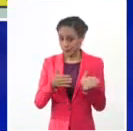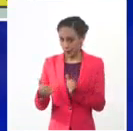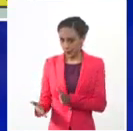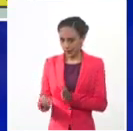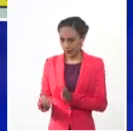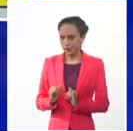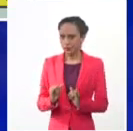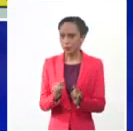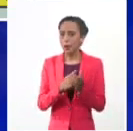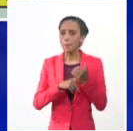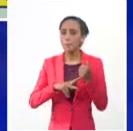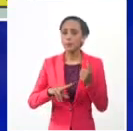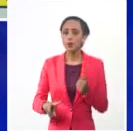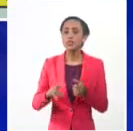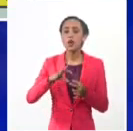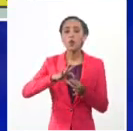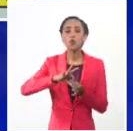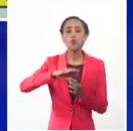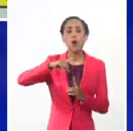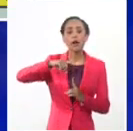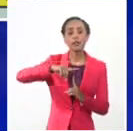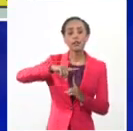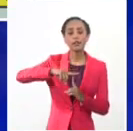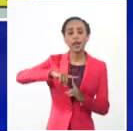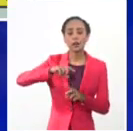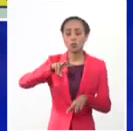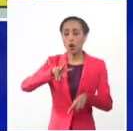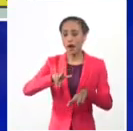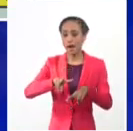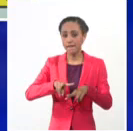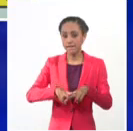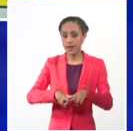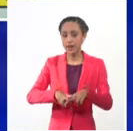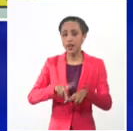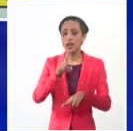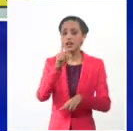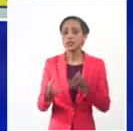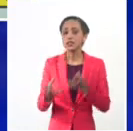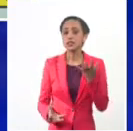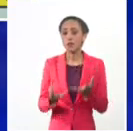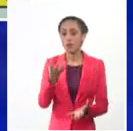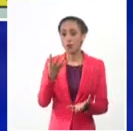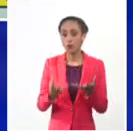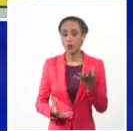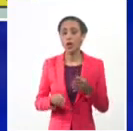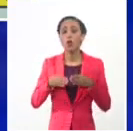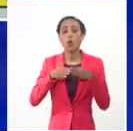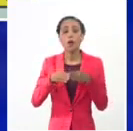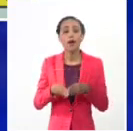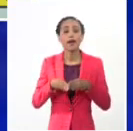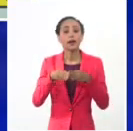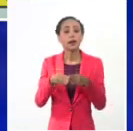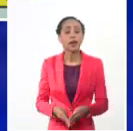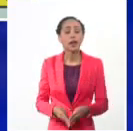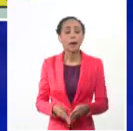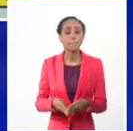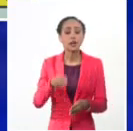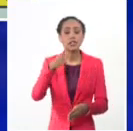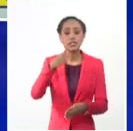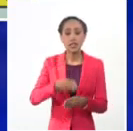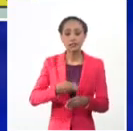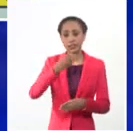las provincias de Guantánamo, La Habana, Cienfuegos, Granma, Santiago de